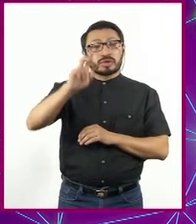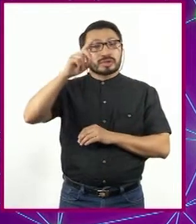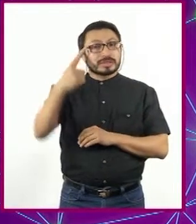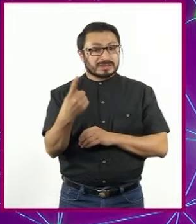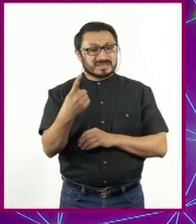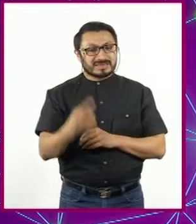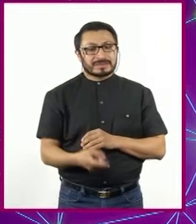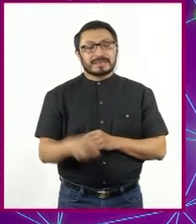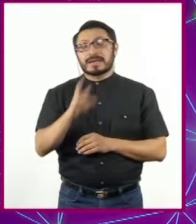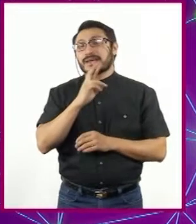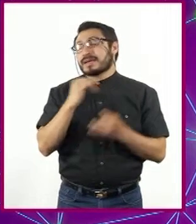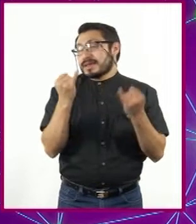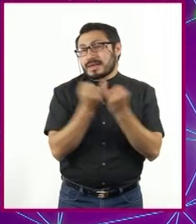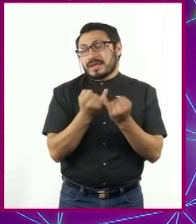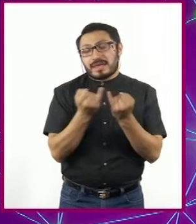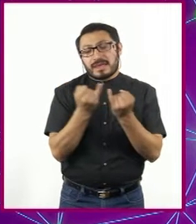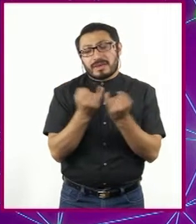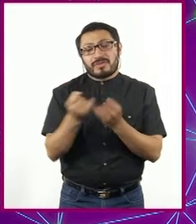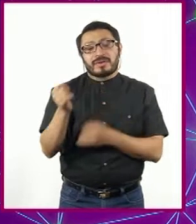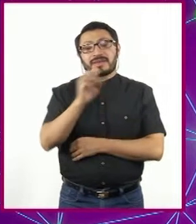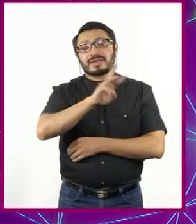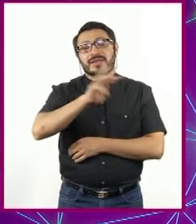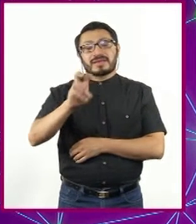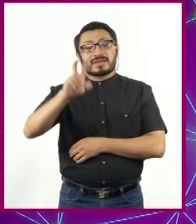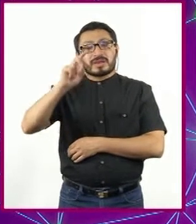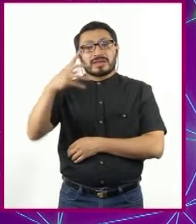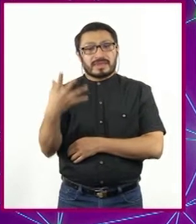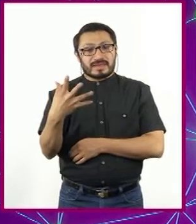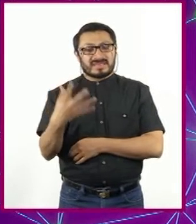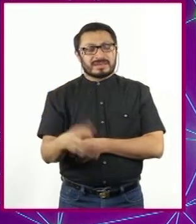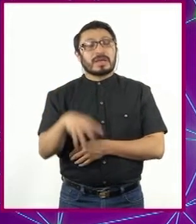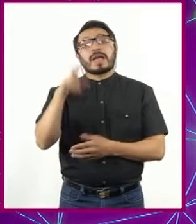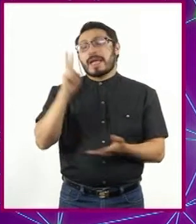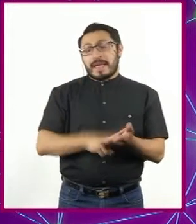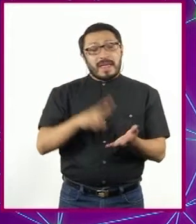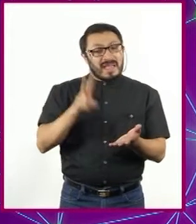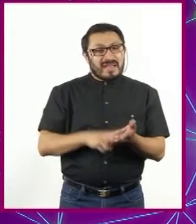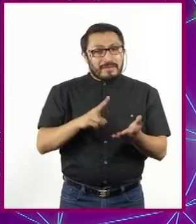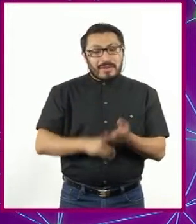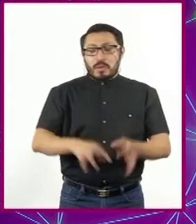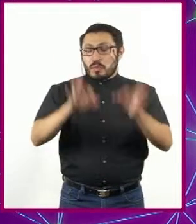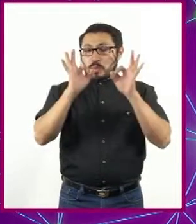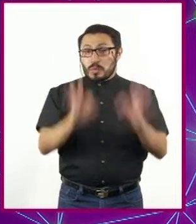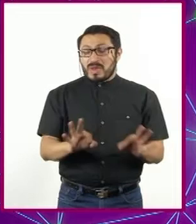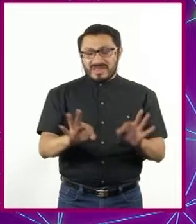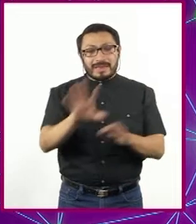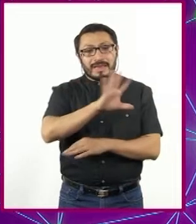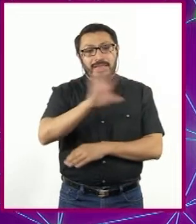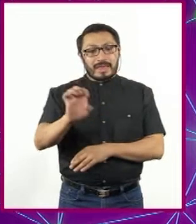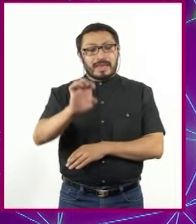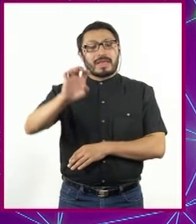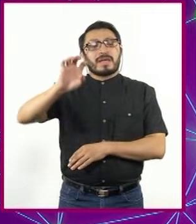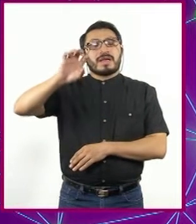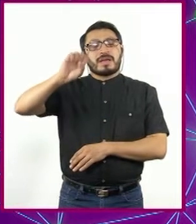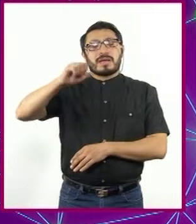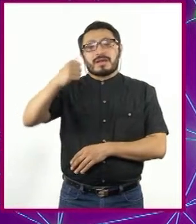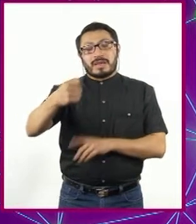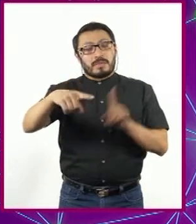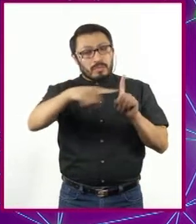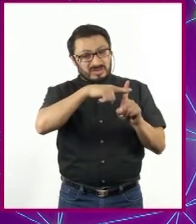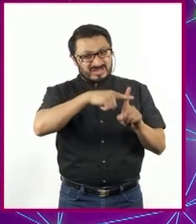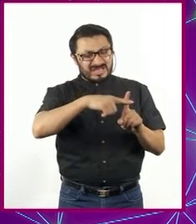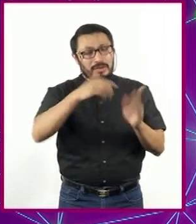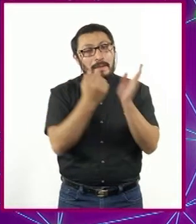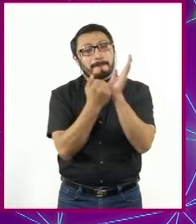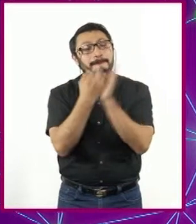231 es igual a 335. Y el valor absoluto de 566 positivo